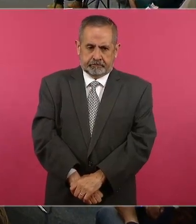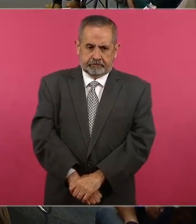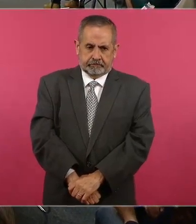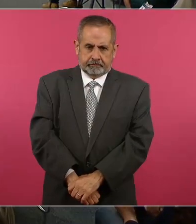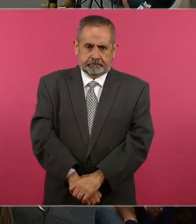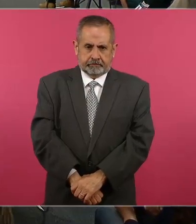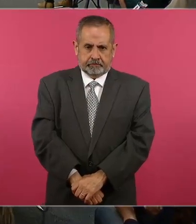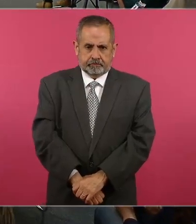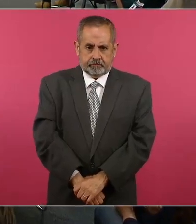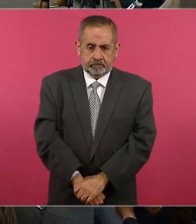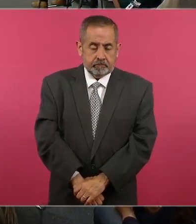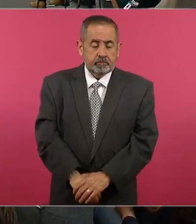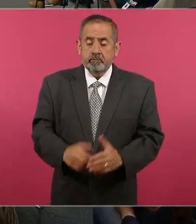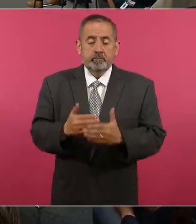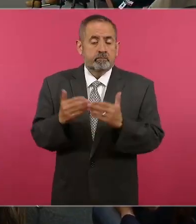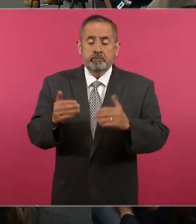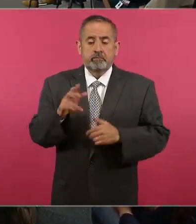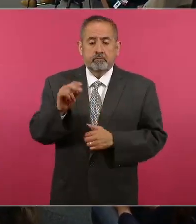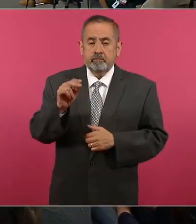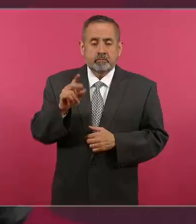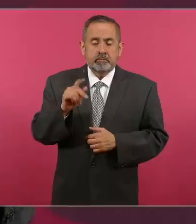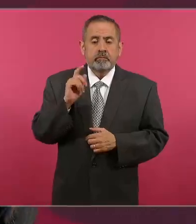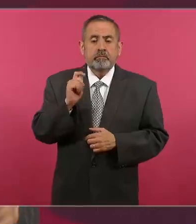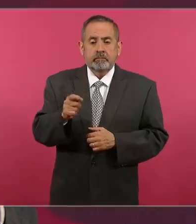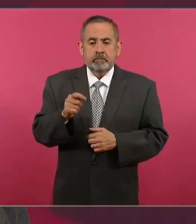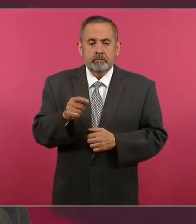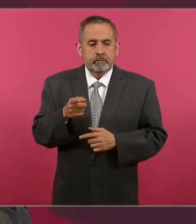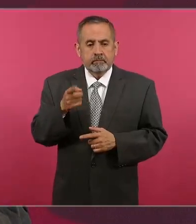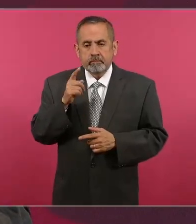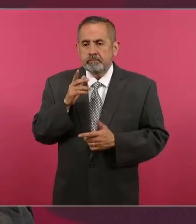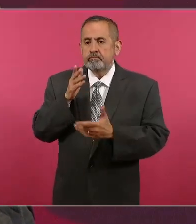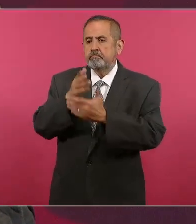se va a poder? Ahora no, porque va a ser de supervisión.